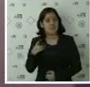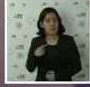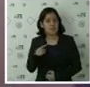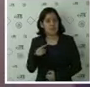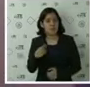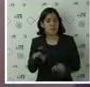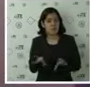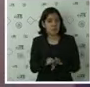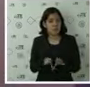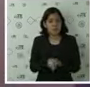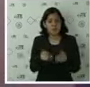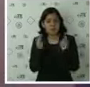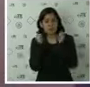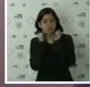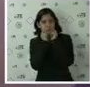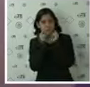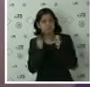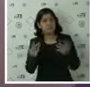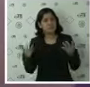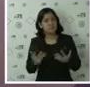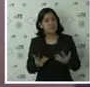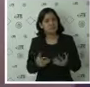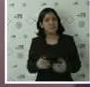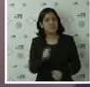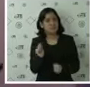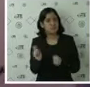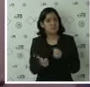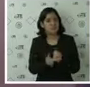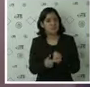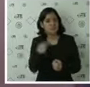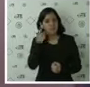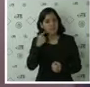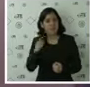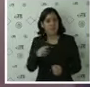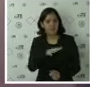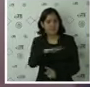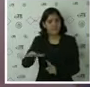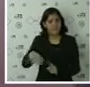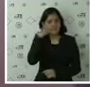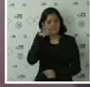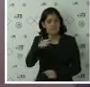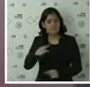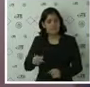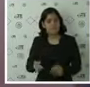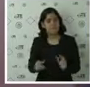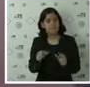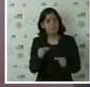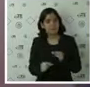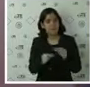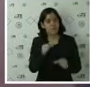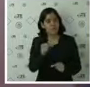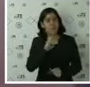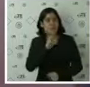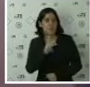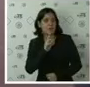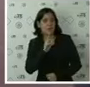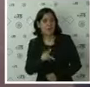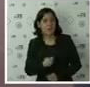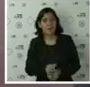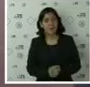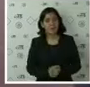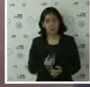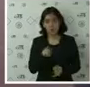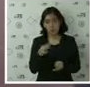muy importante para que una sociedad se construya y pues salga adelante. Y pues ya, lo último que me